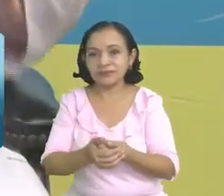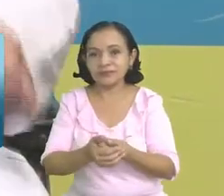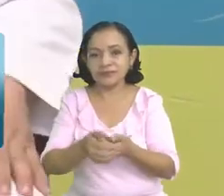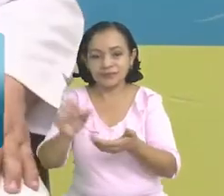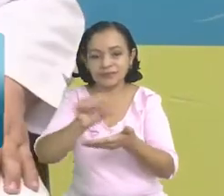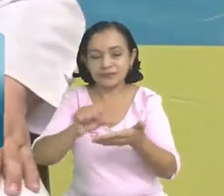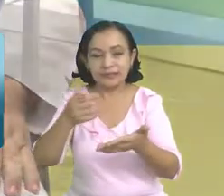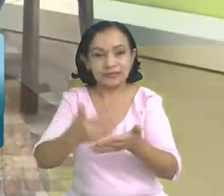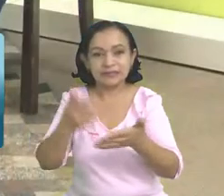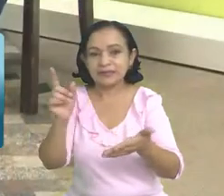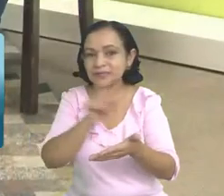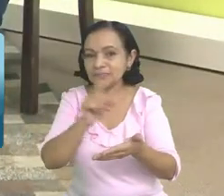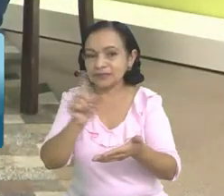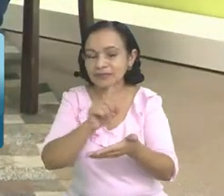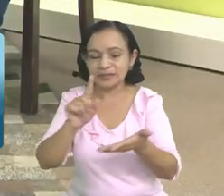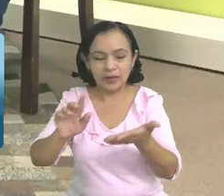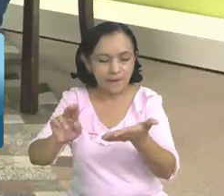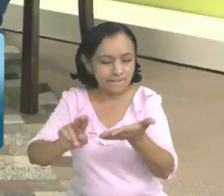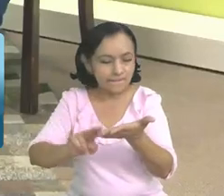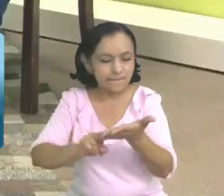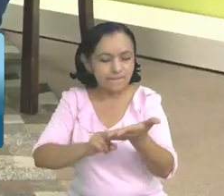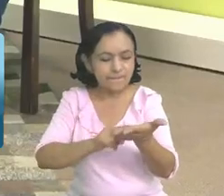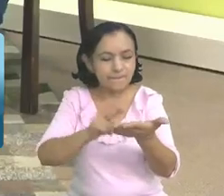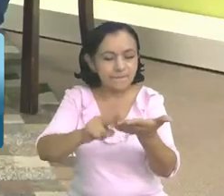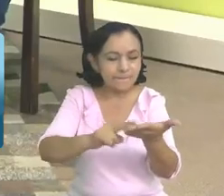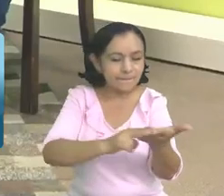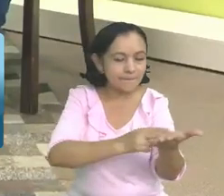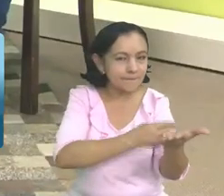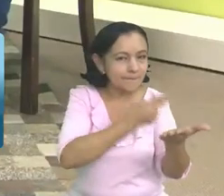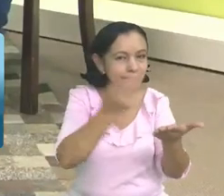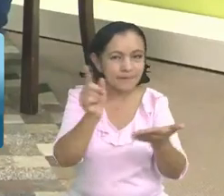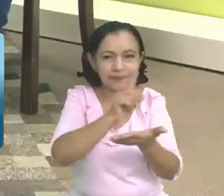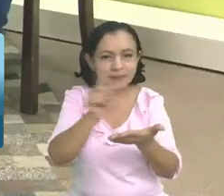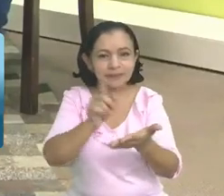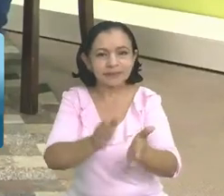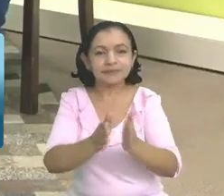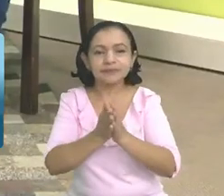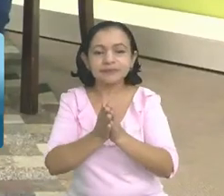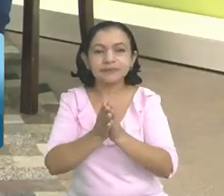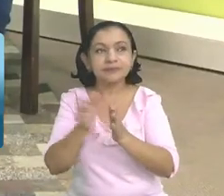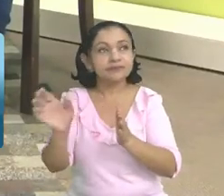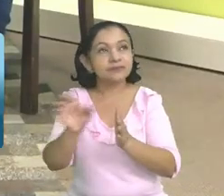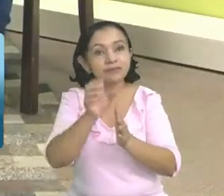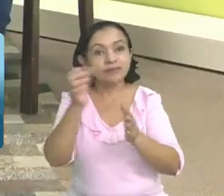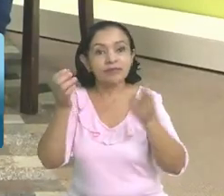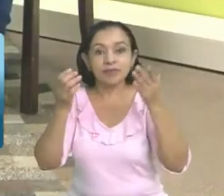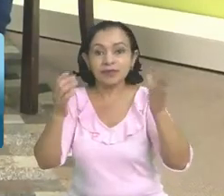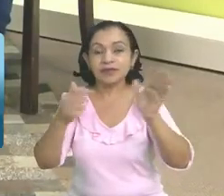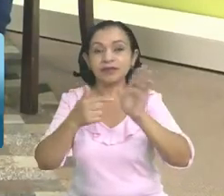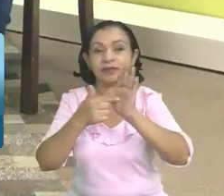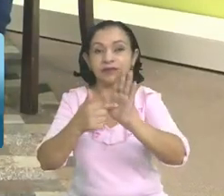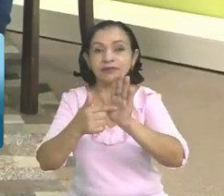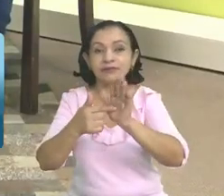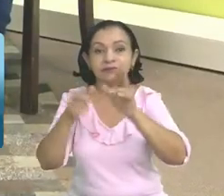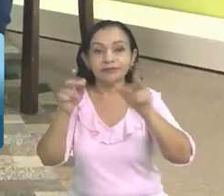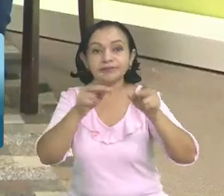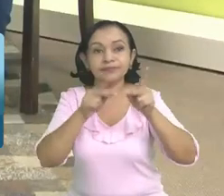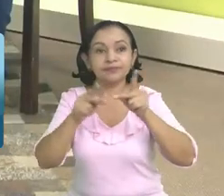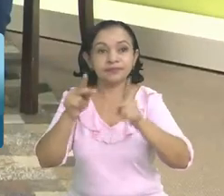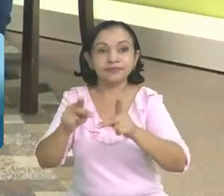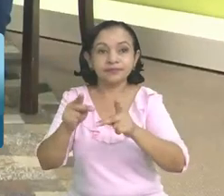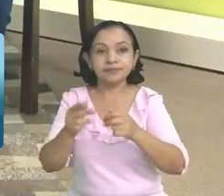recalentado. Le echan mantequilla. Entonces ahí es donde fallamos. Sí. Ahora, ¿qué otras? Por ejemplo, también a las personas que